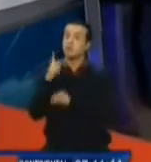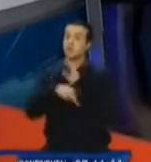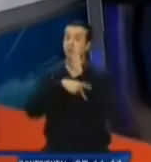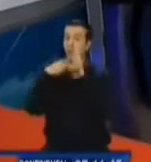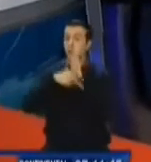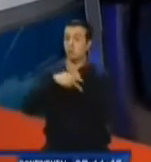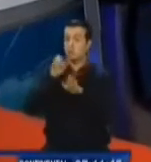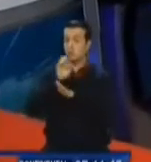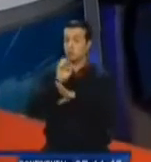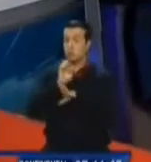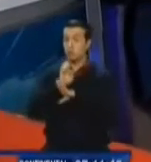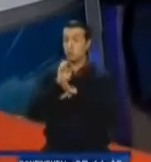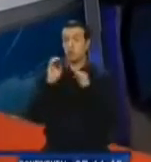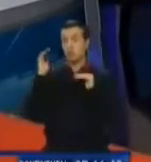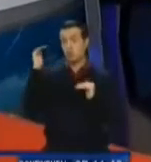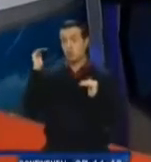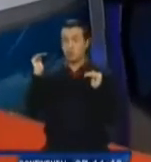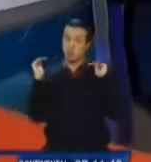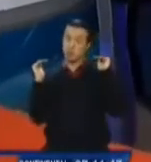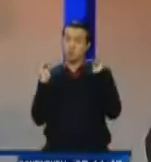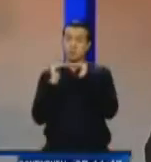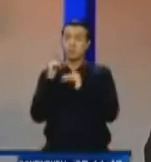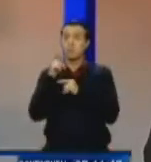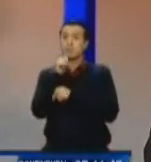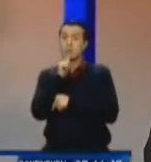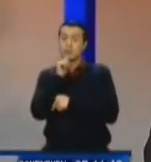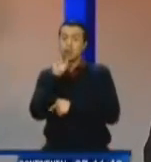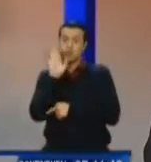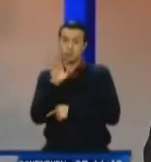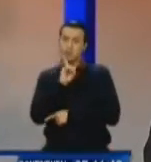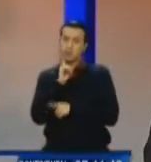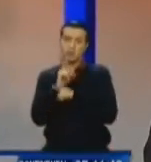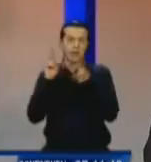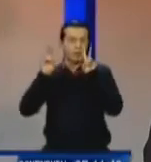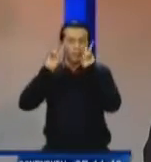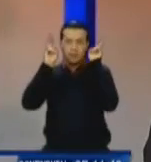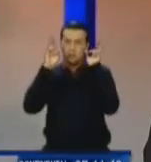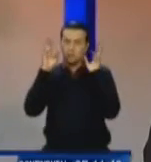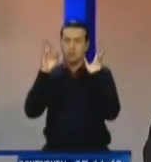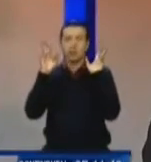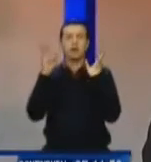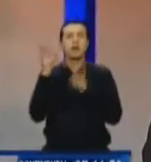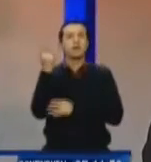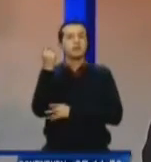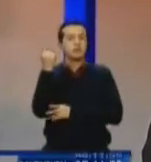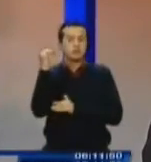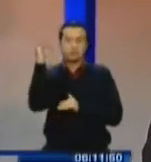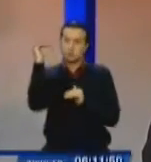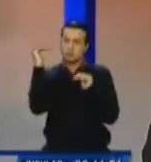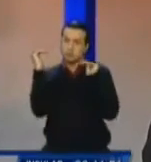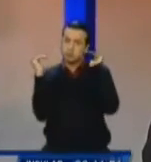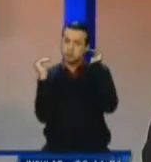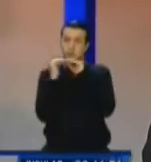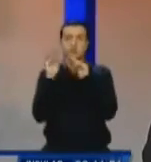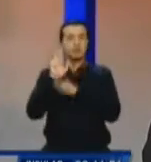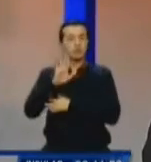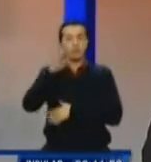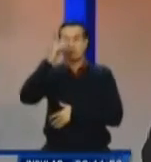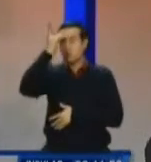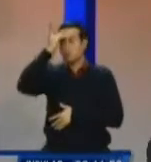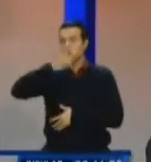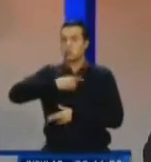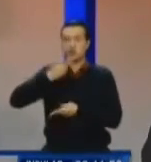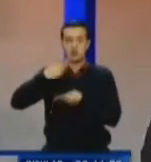igualarse al precio de las privadas que es solamente un tema del margen de ganancias es una política comercial de 9